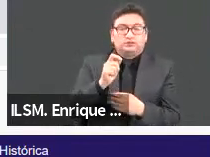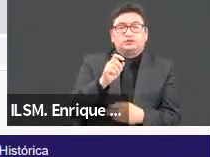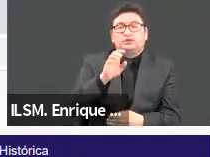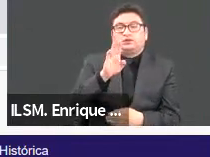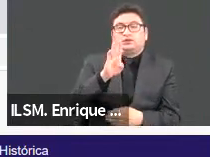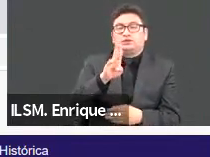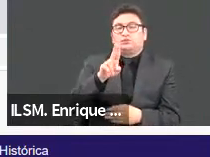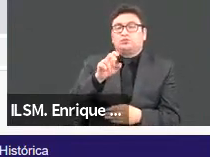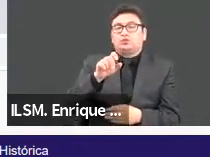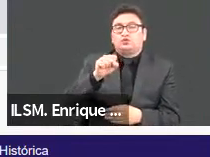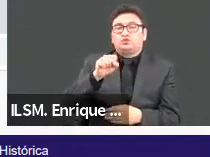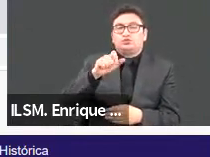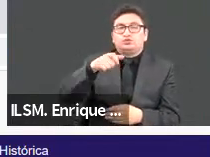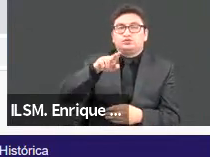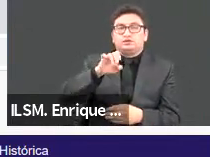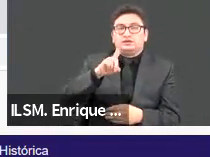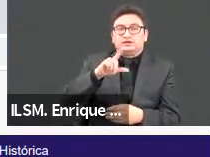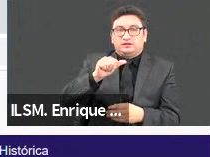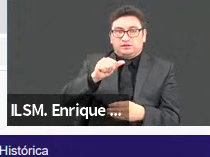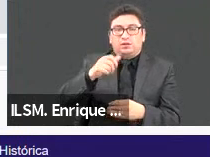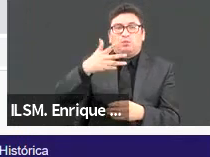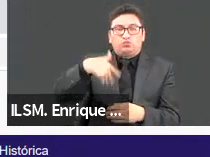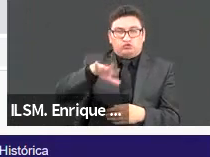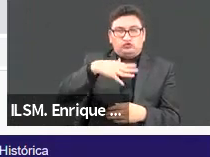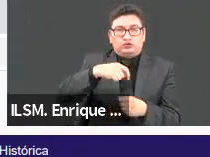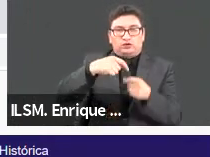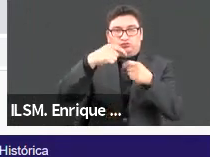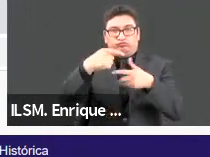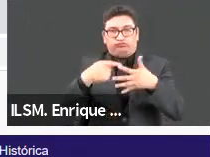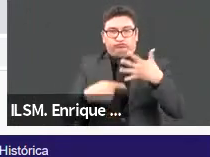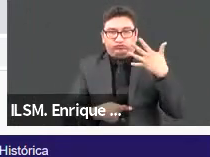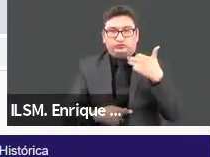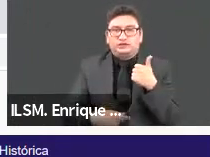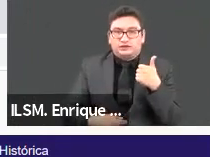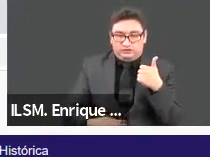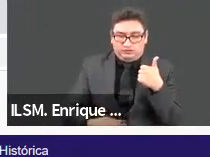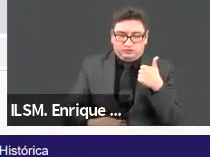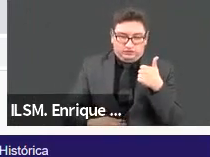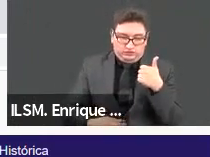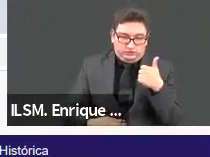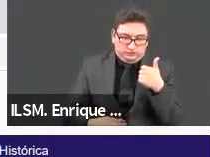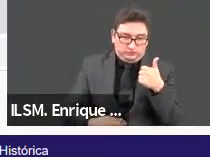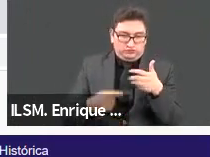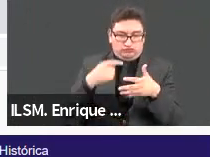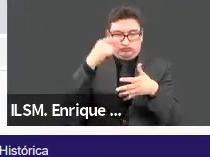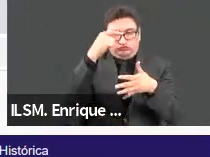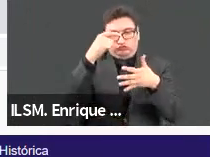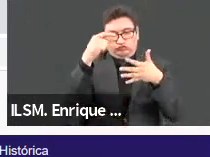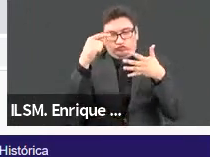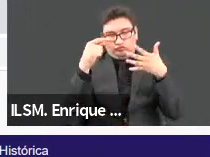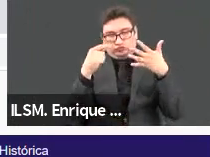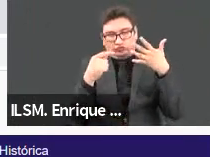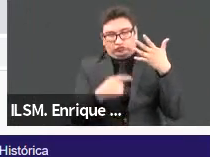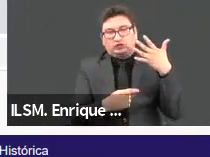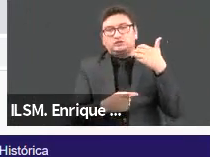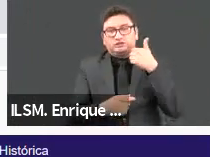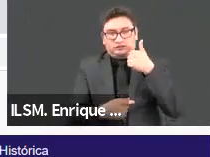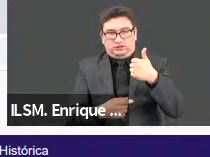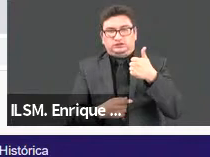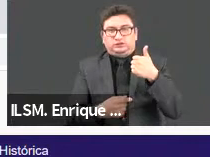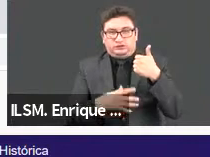nos despliega 6 opciones. Vean, aquí tenemos 6 opciones desplegadas.